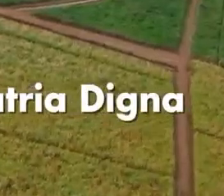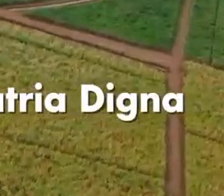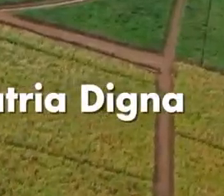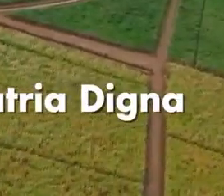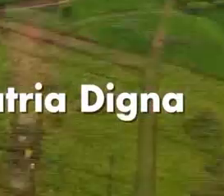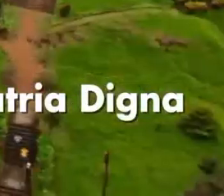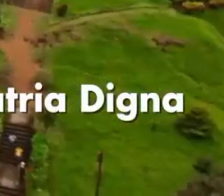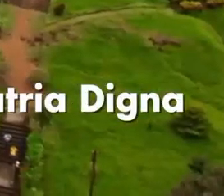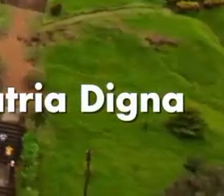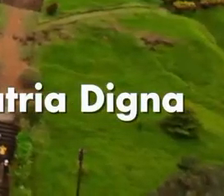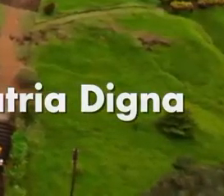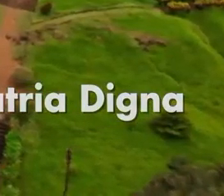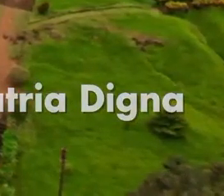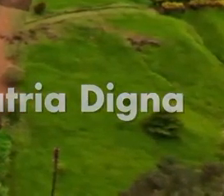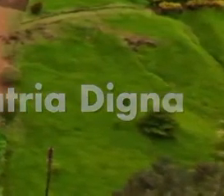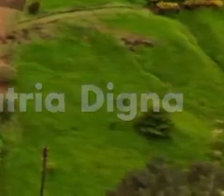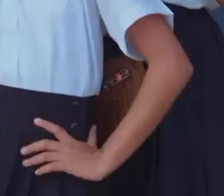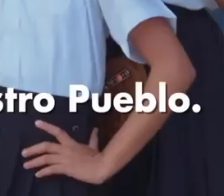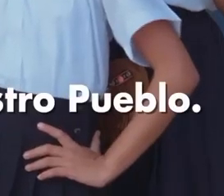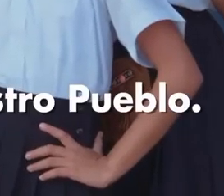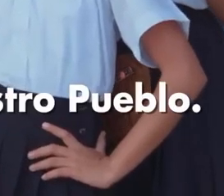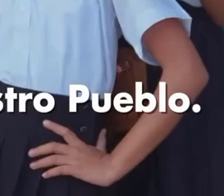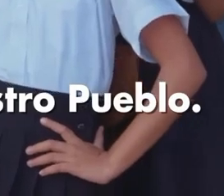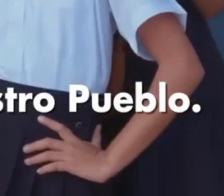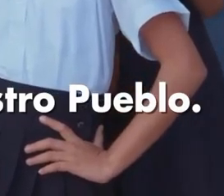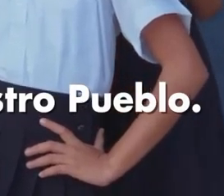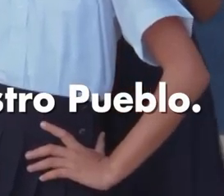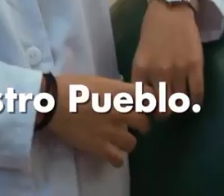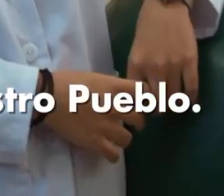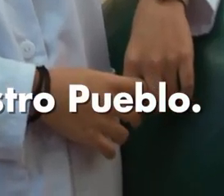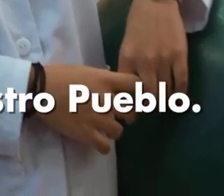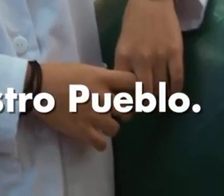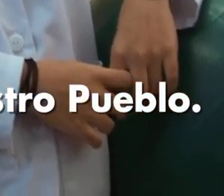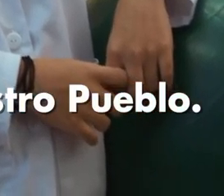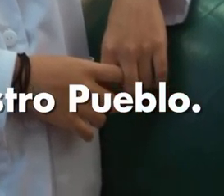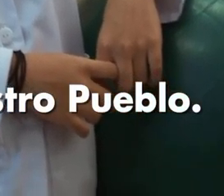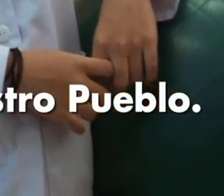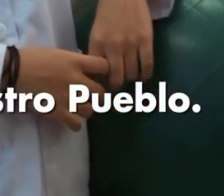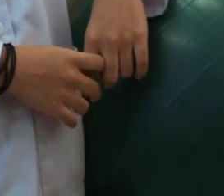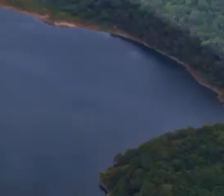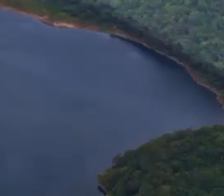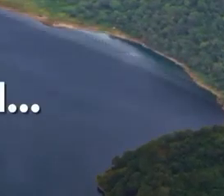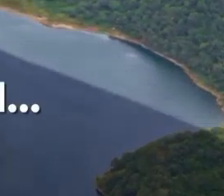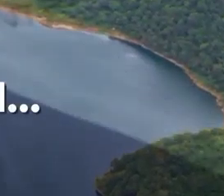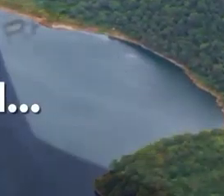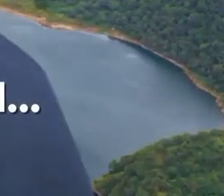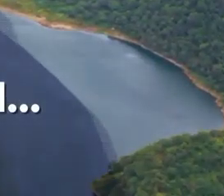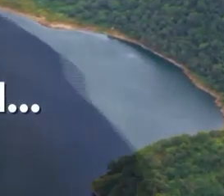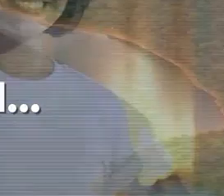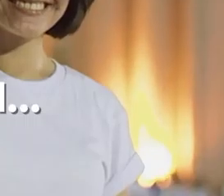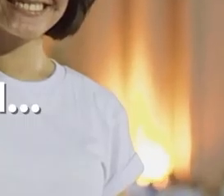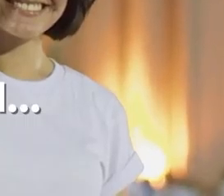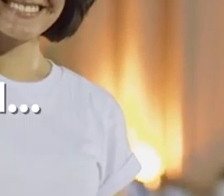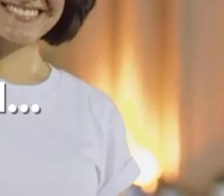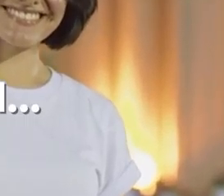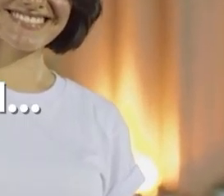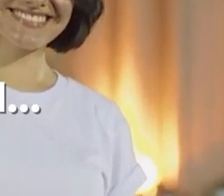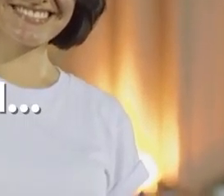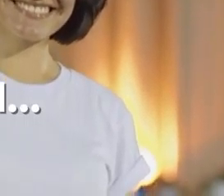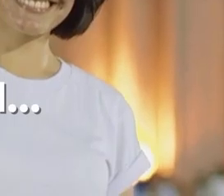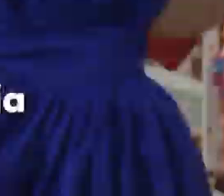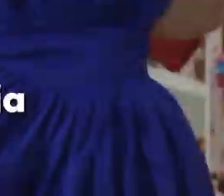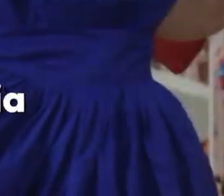el compromiso con la patria digna. Es la fortaleza de todo nuestro pueblo. Azul, blanco